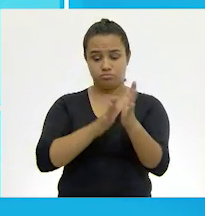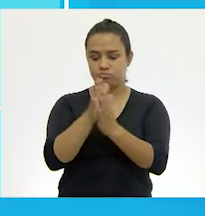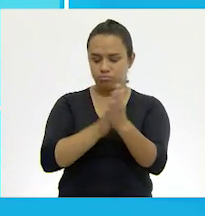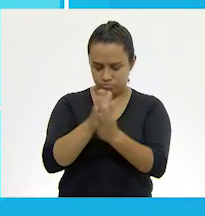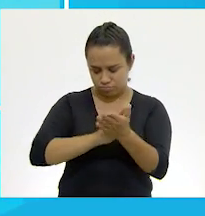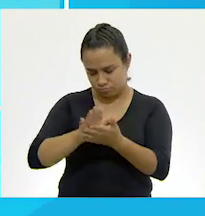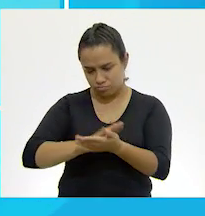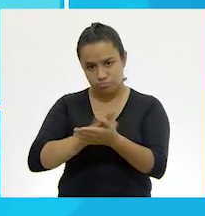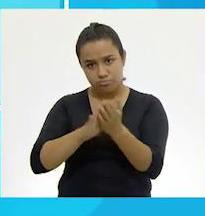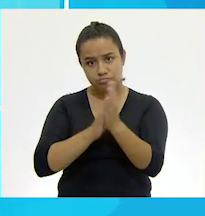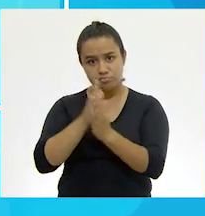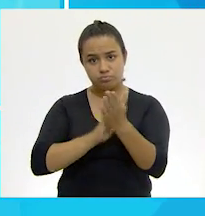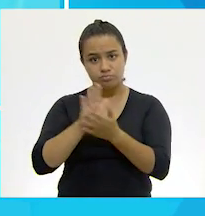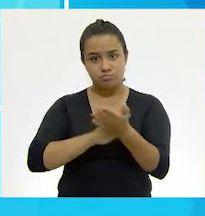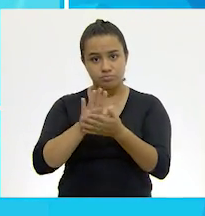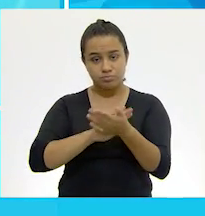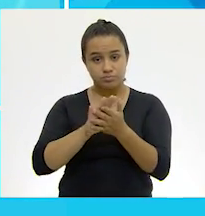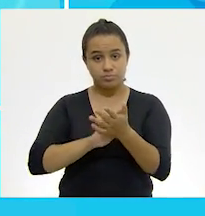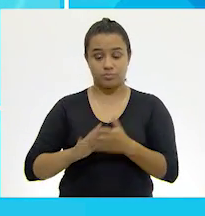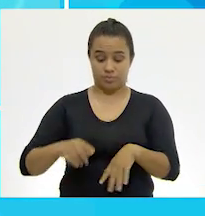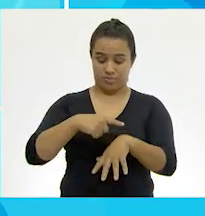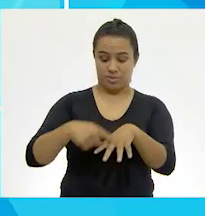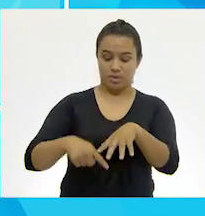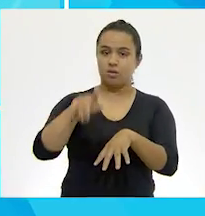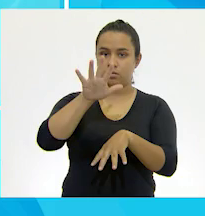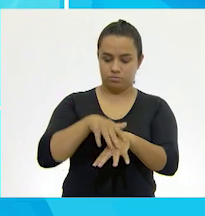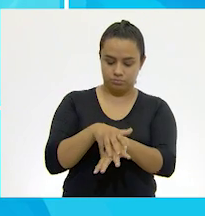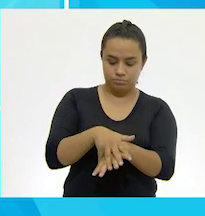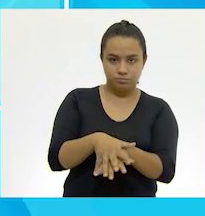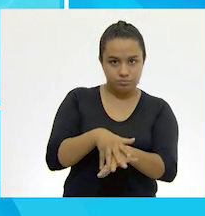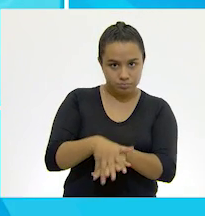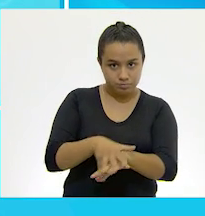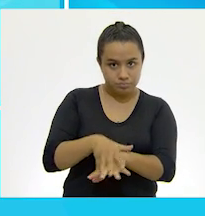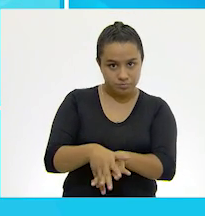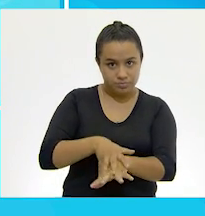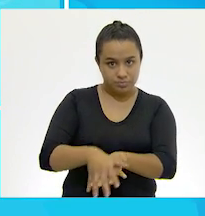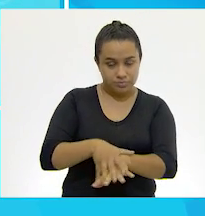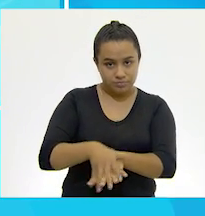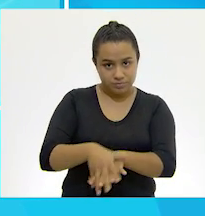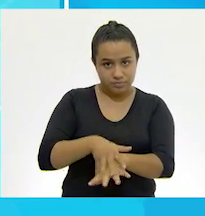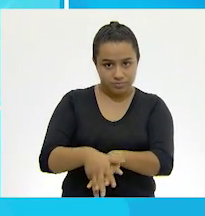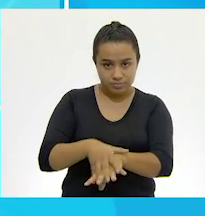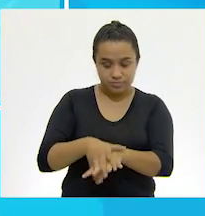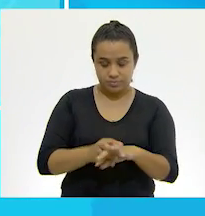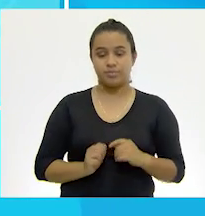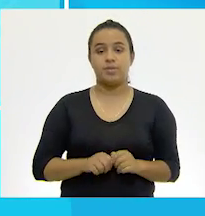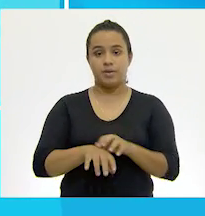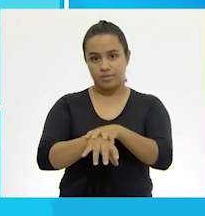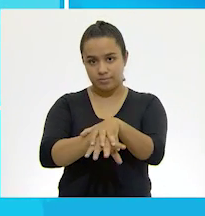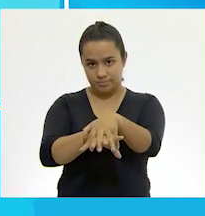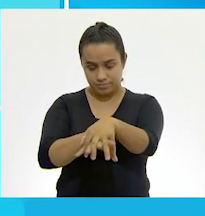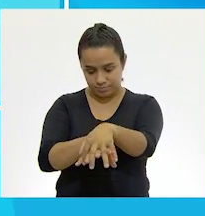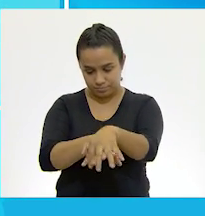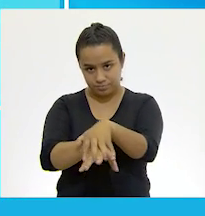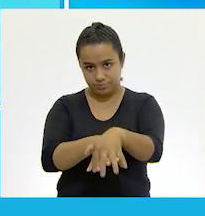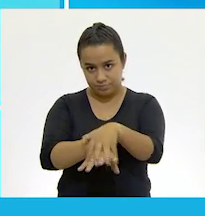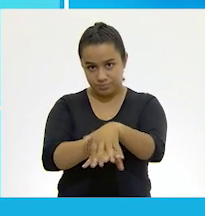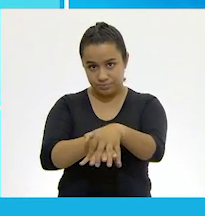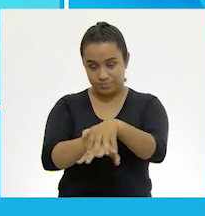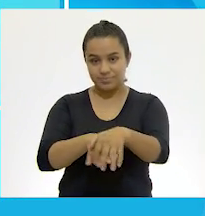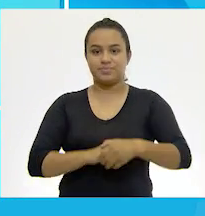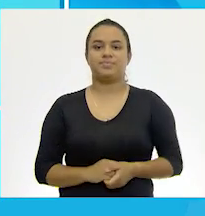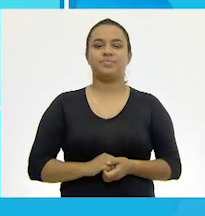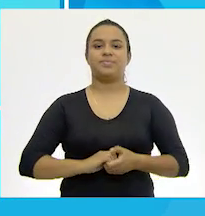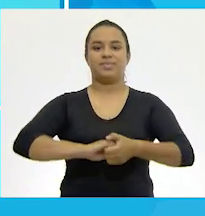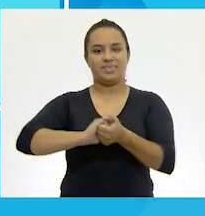con la otra. Ahora, frota la palma de una de tus manos contra el dorso de la otra, entrelazando los dedos. Repite lo mismo con